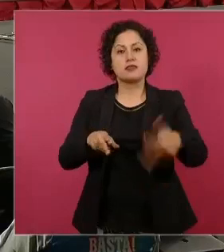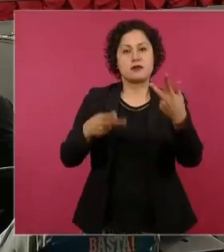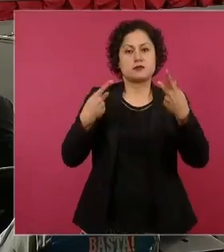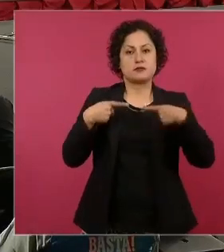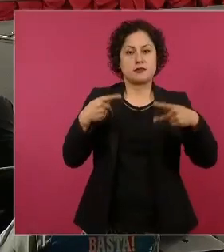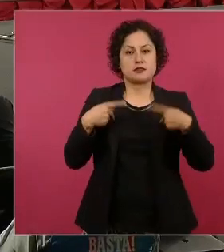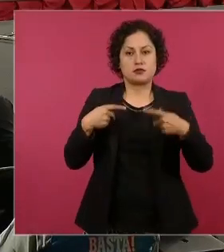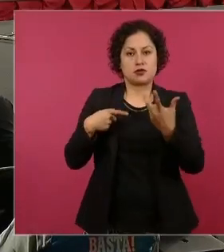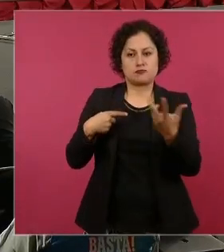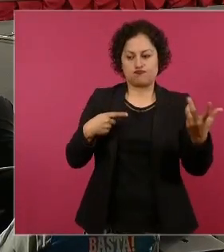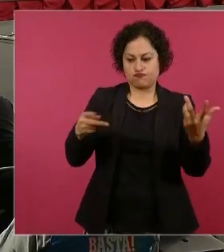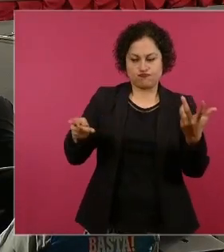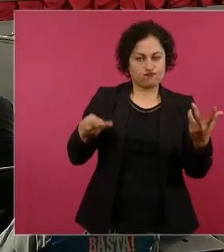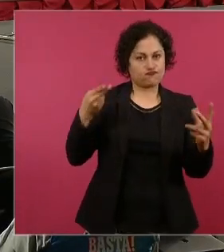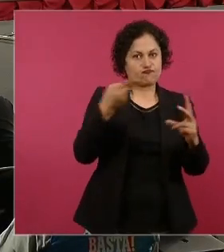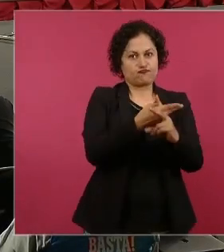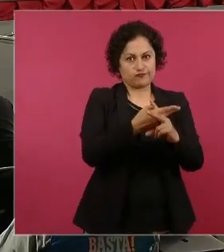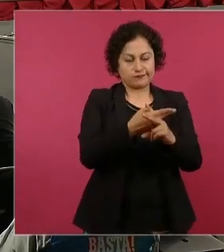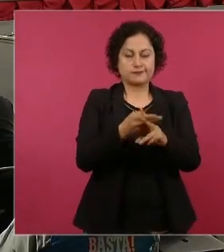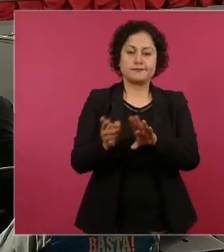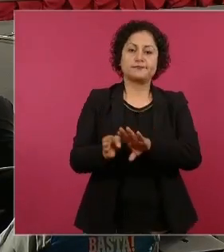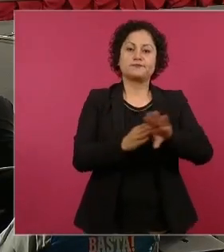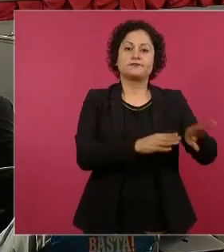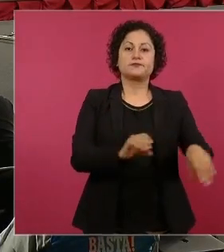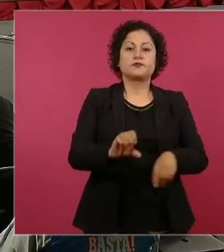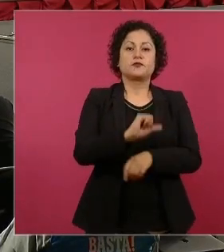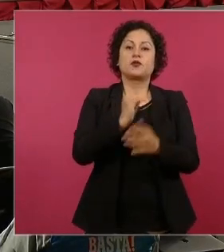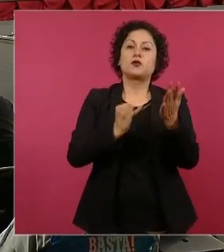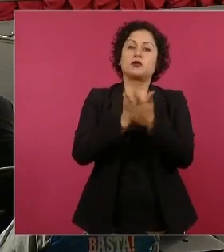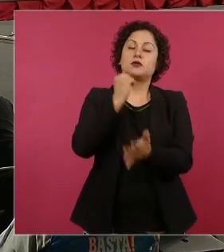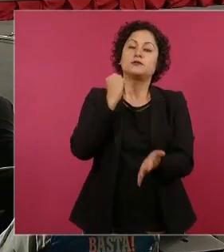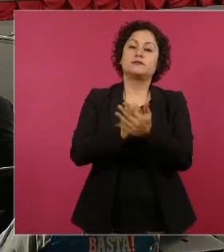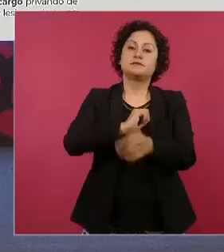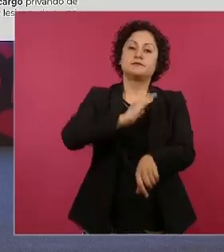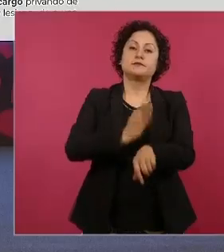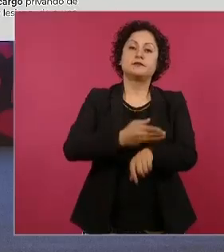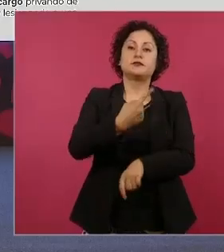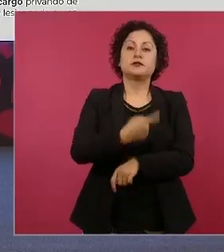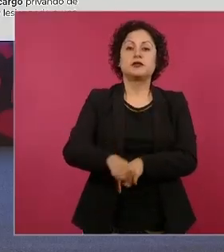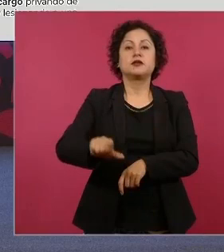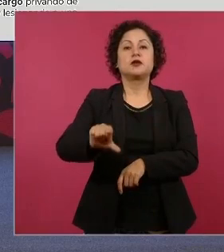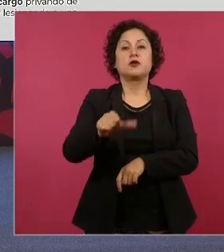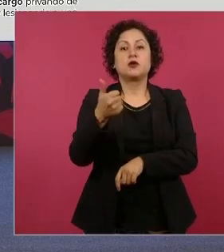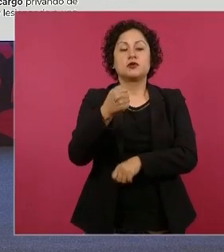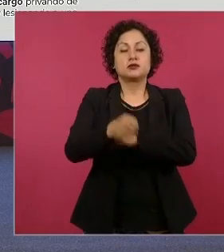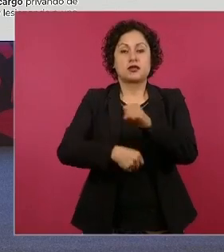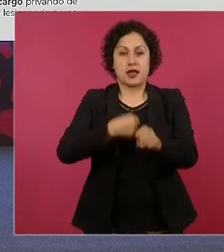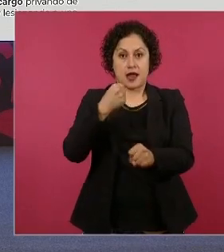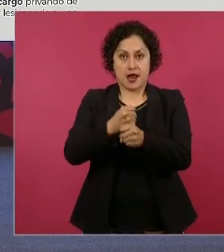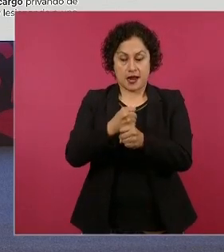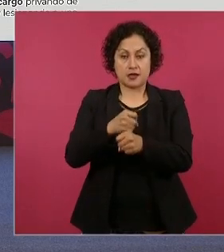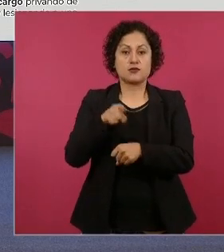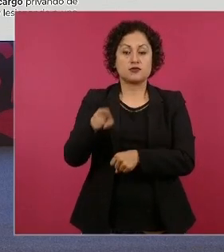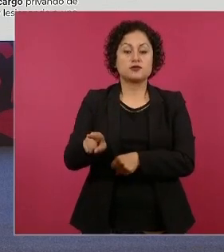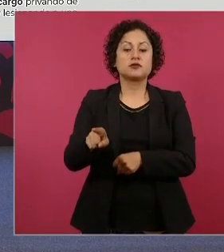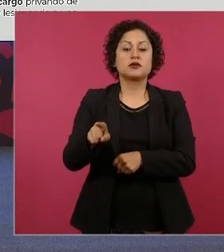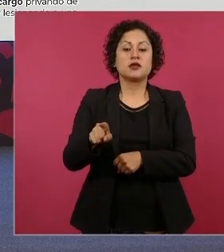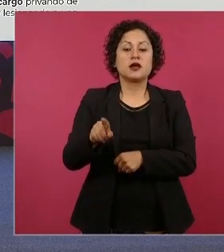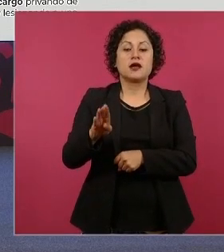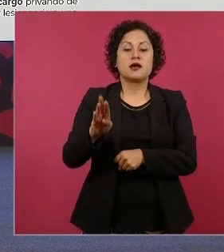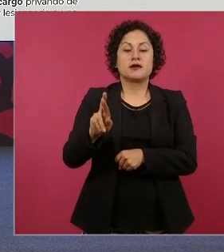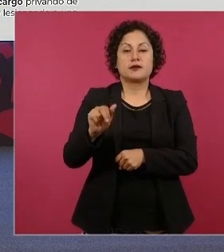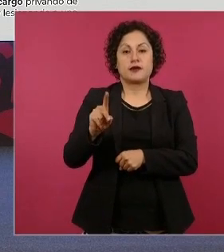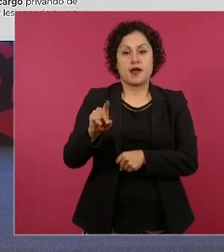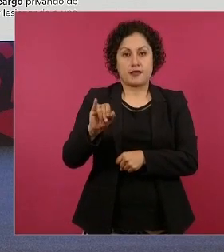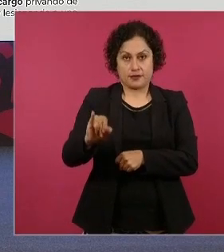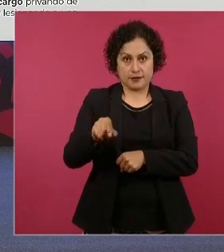Adelante. Otra sentencia de 111 años de prisión a Randy Brandon. Él fue policía